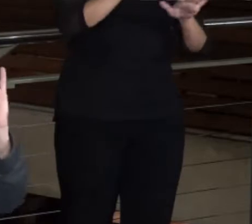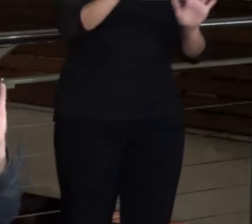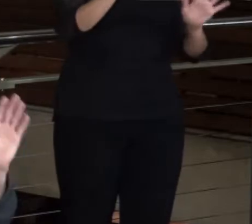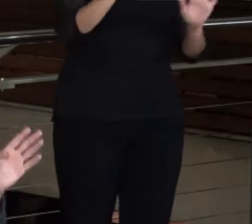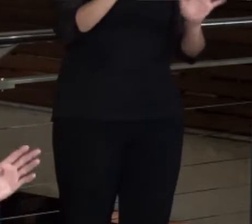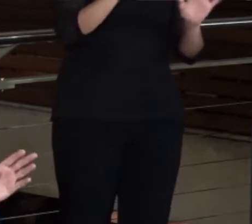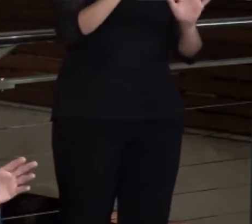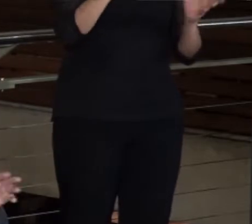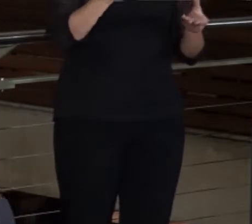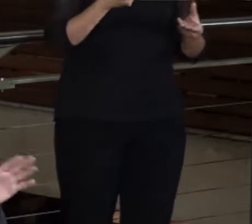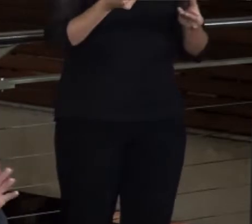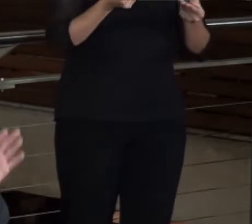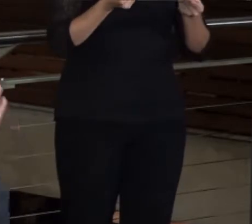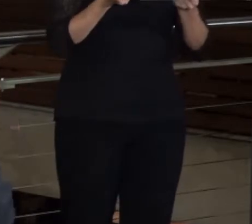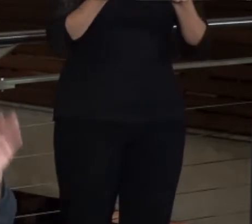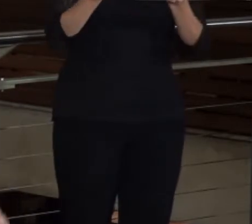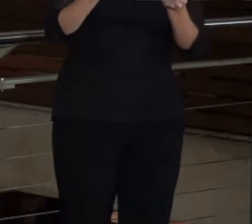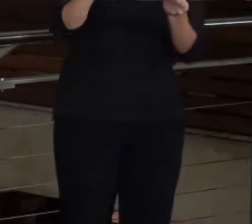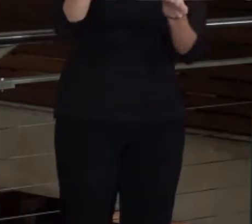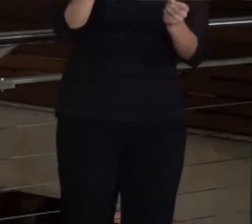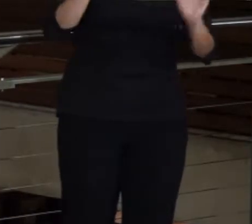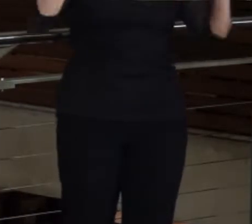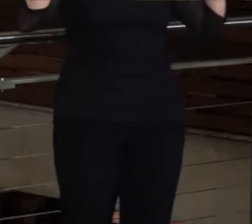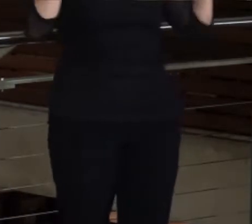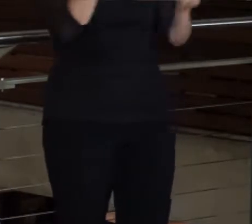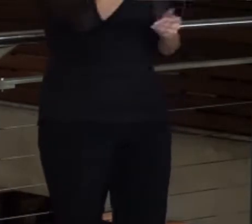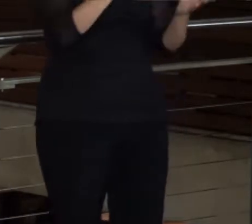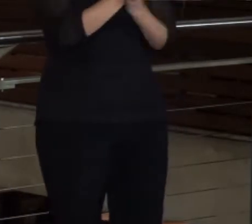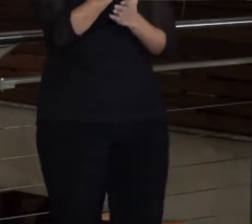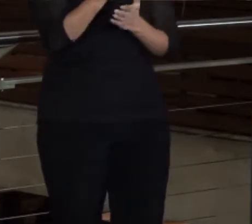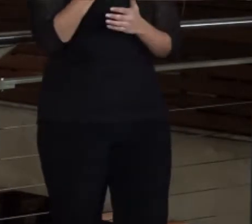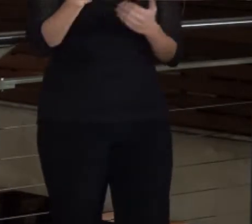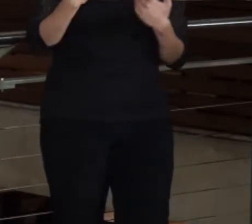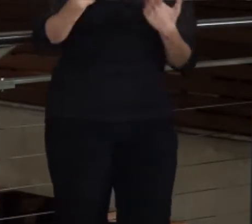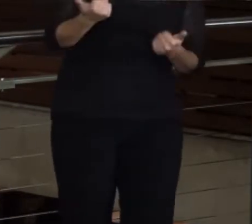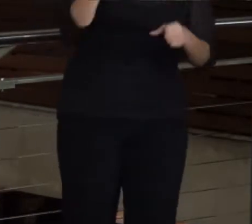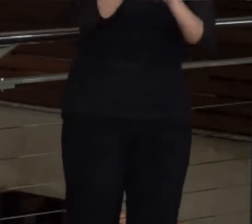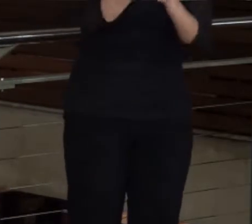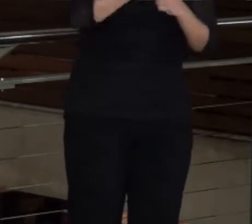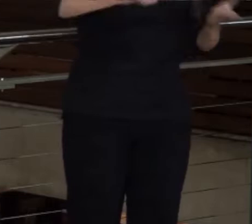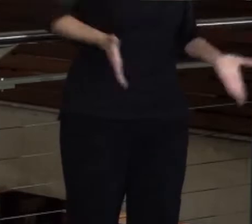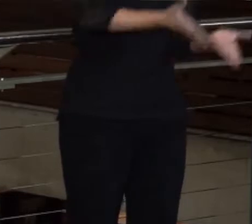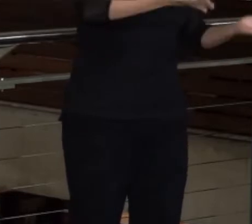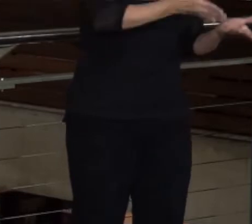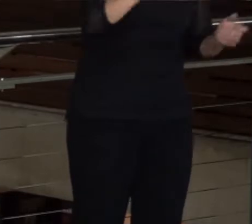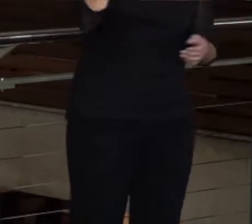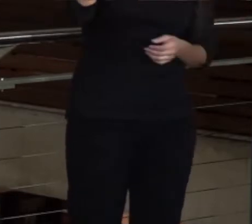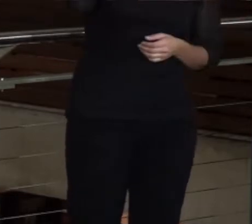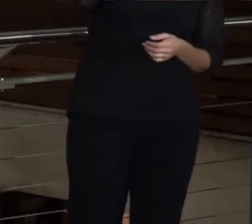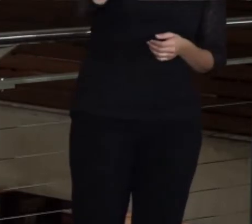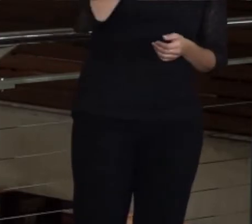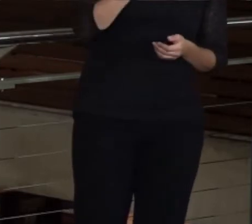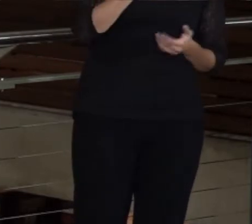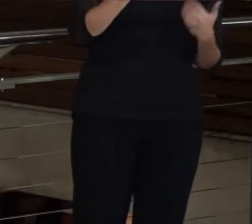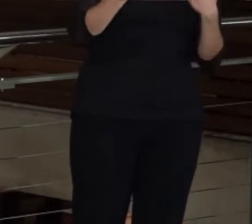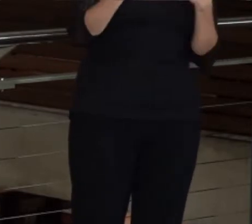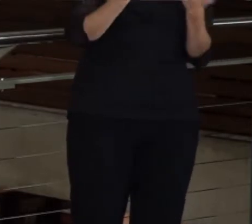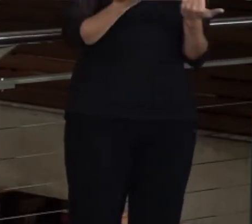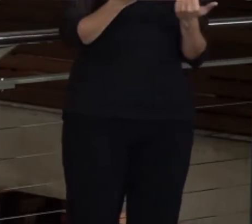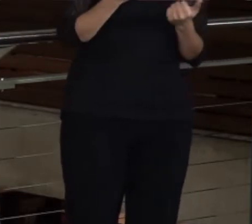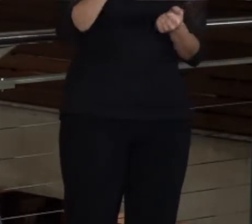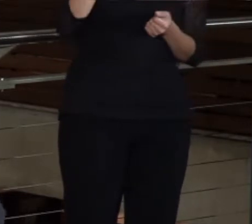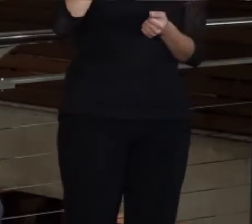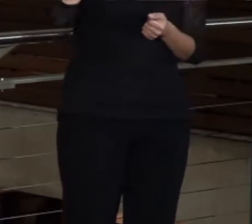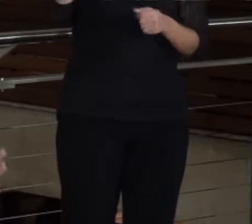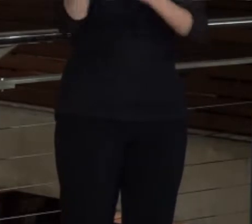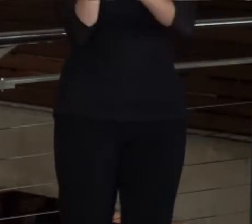pero tú eres el que decide no pero primero tel a pulso hacía a difícil escribir una carta preciosa que si las iba a leer